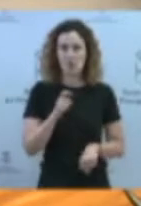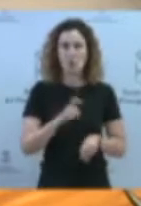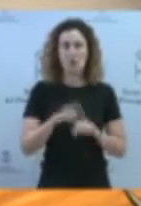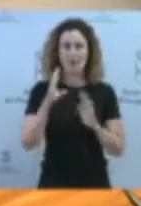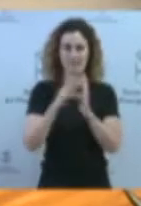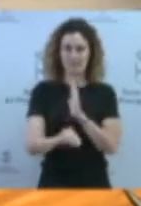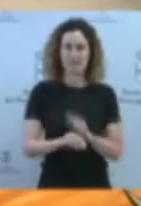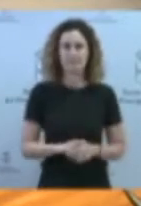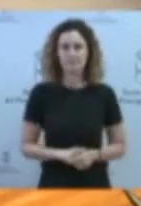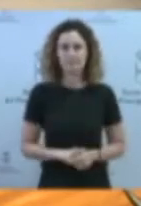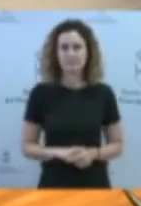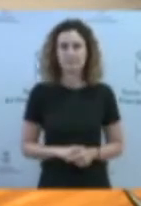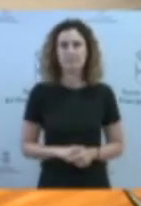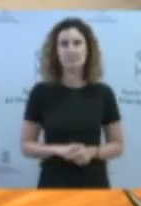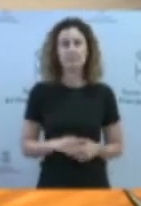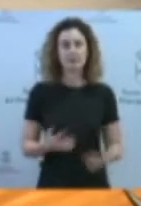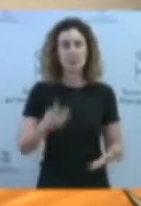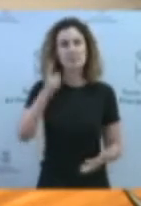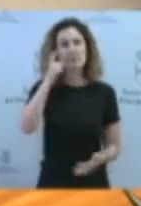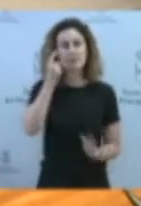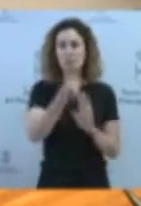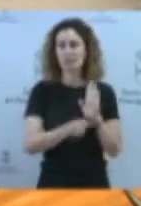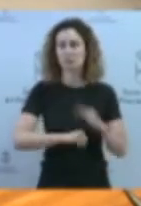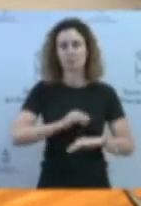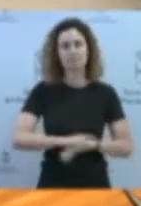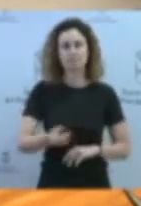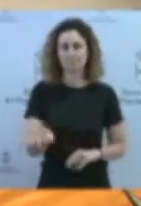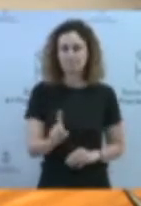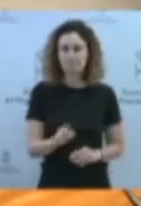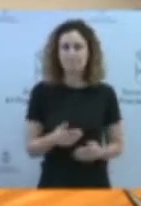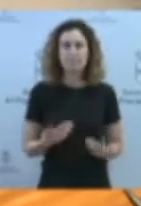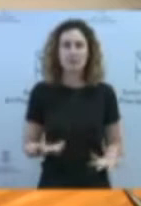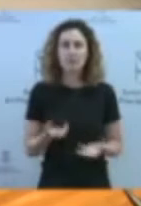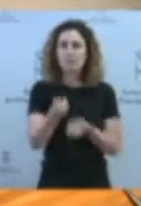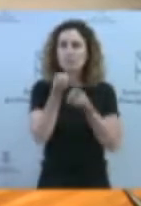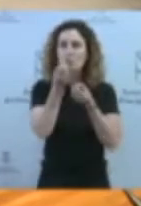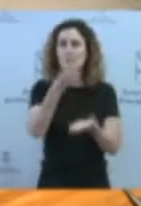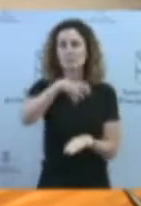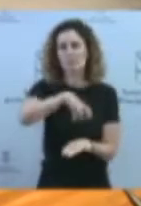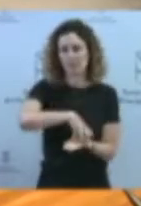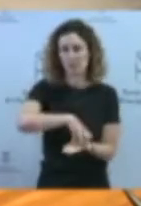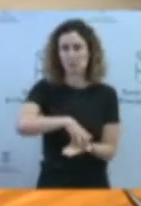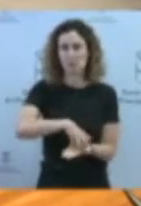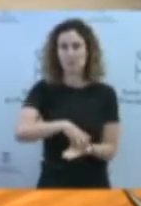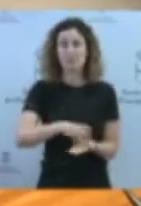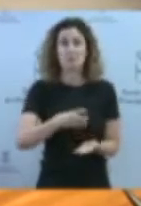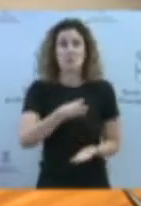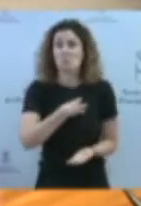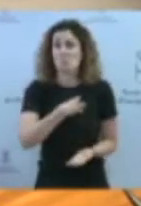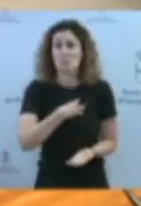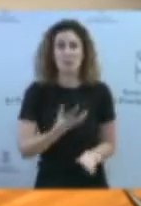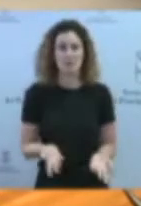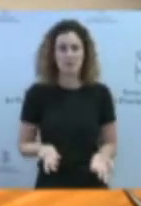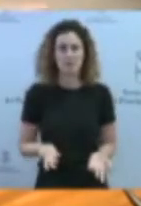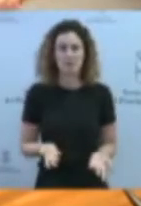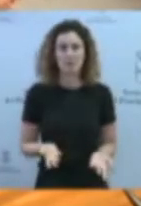cumplía los requisitos, le comunicamos al centro que eso no era posible, no va en detrimento del alumnado, entiendo yo, y supongo